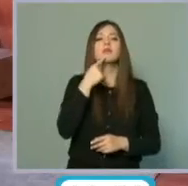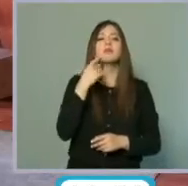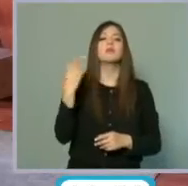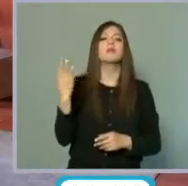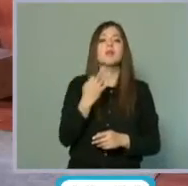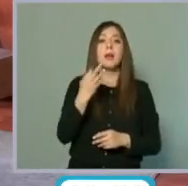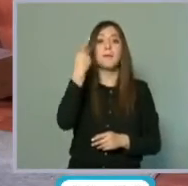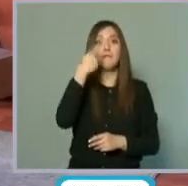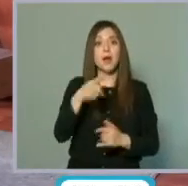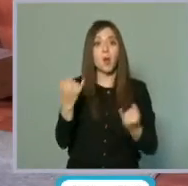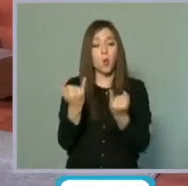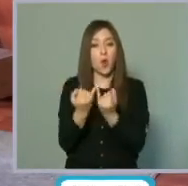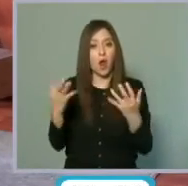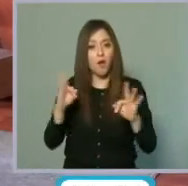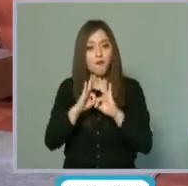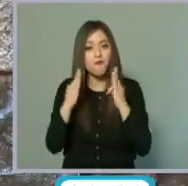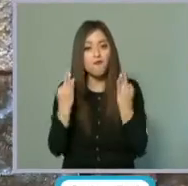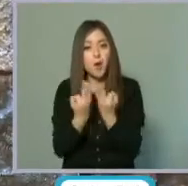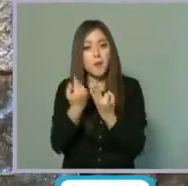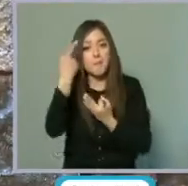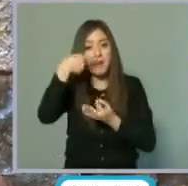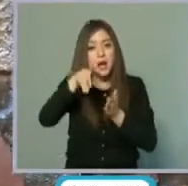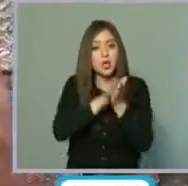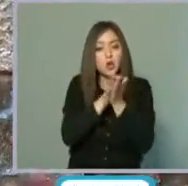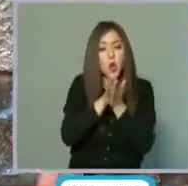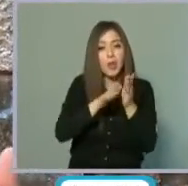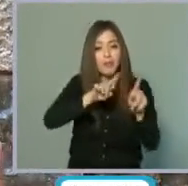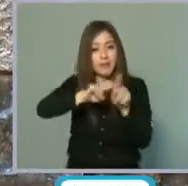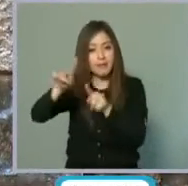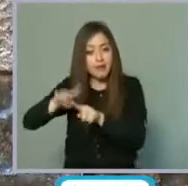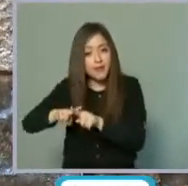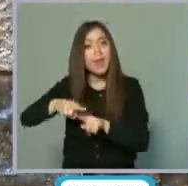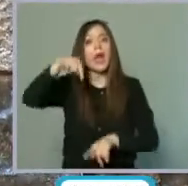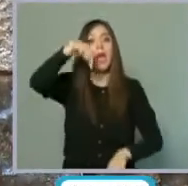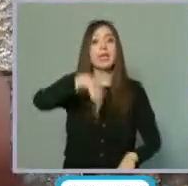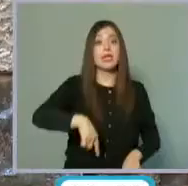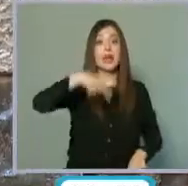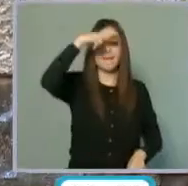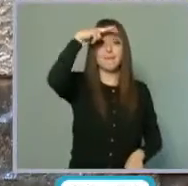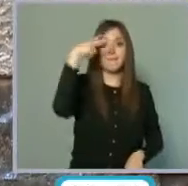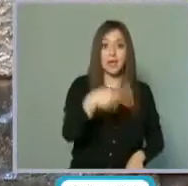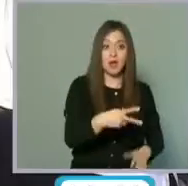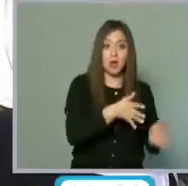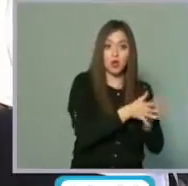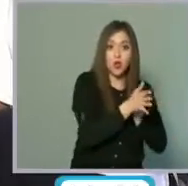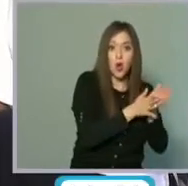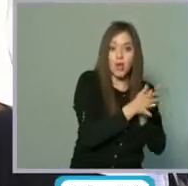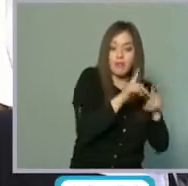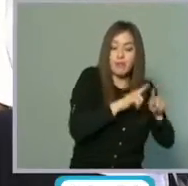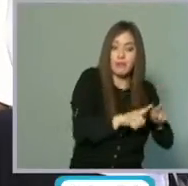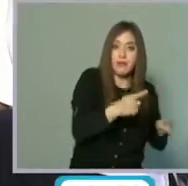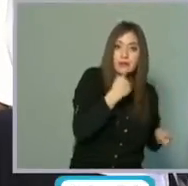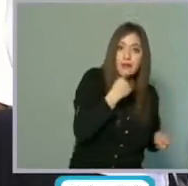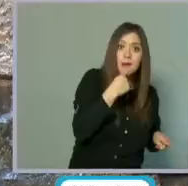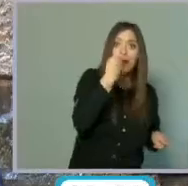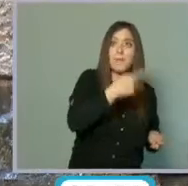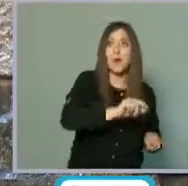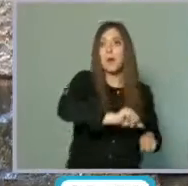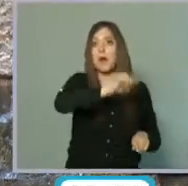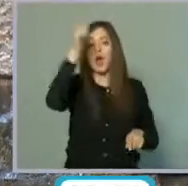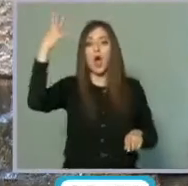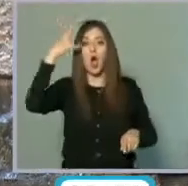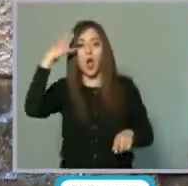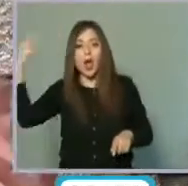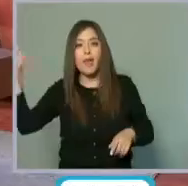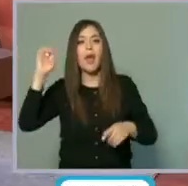Delicia. procesos de fabricación del chocolate son diferentes, ¿no? Tenemos, por ejemplo, en México una forma de hacerlo que el chocolate sabe de una manera, pero si te vas a Holanda, bueno, si te